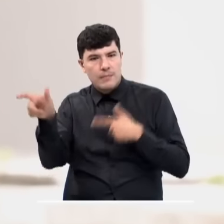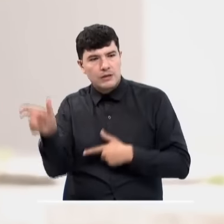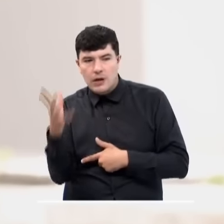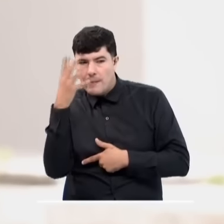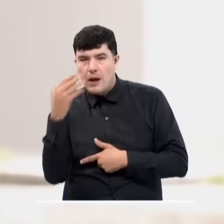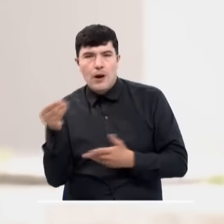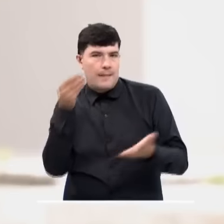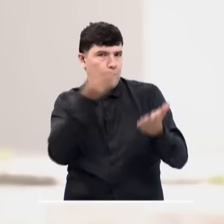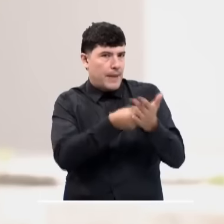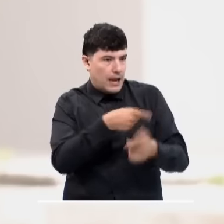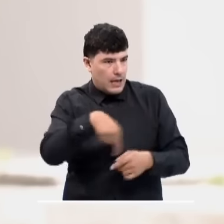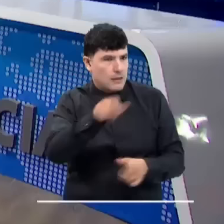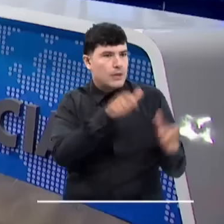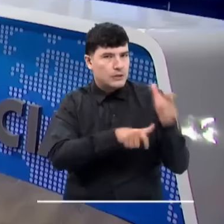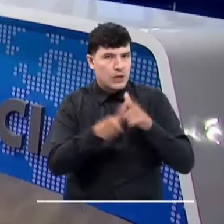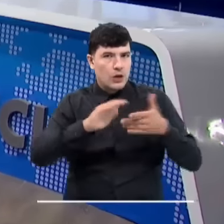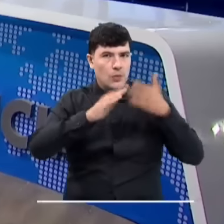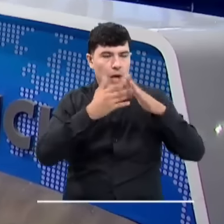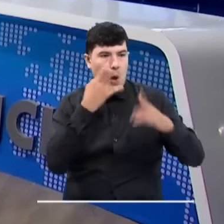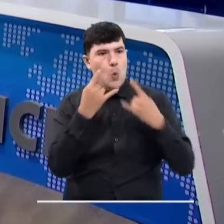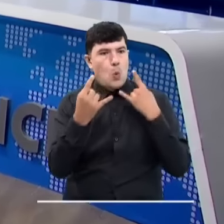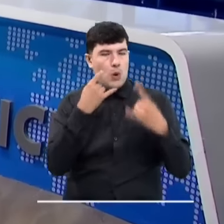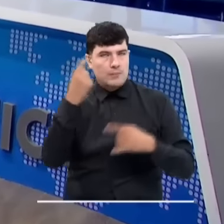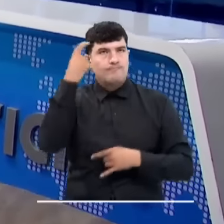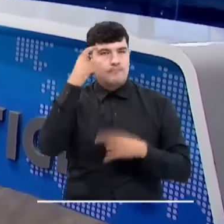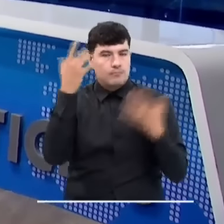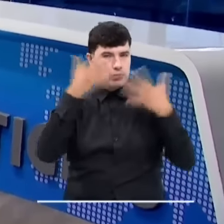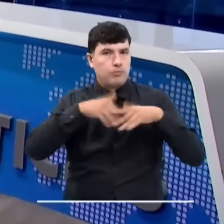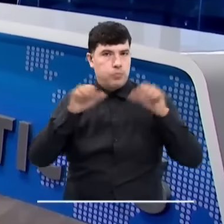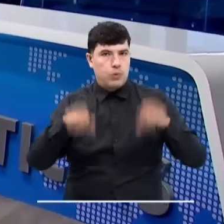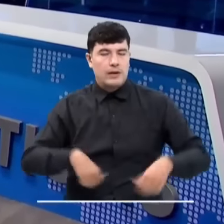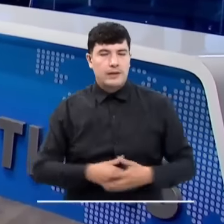Desde la 30ª Brigada, en Cúcuta, para Oriente Noticias, informa Samir Castillo. Muy buenas tardes.